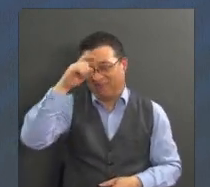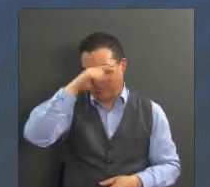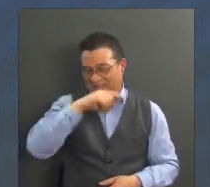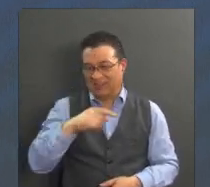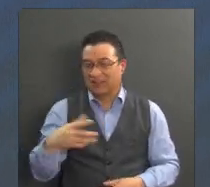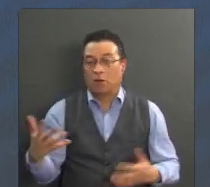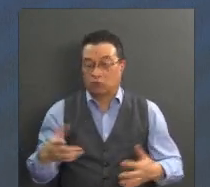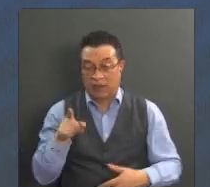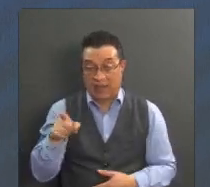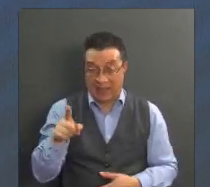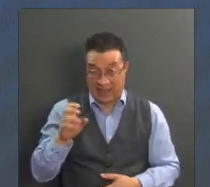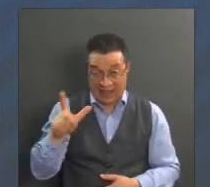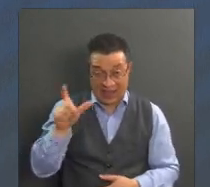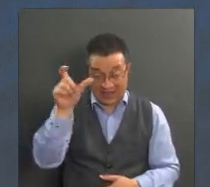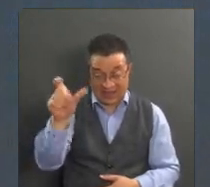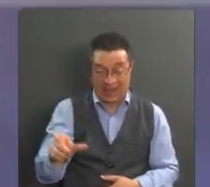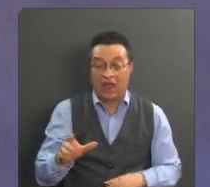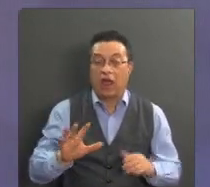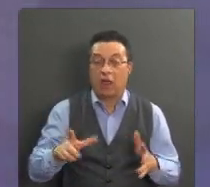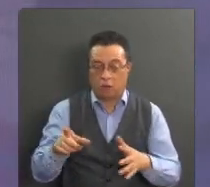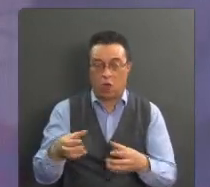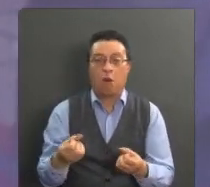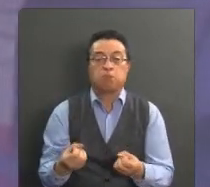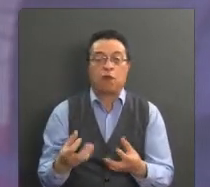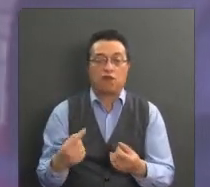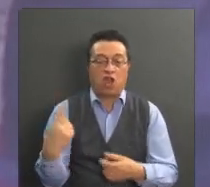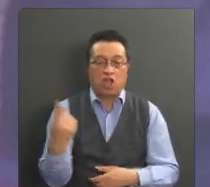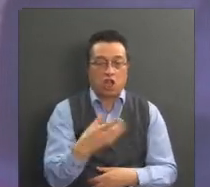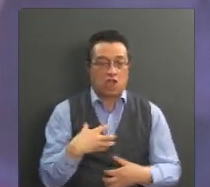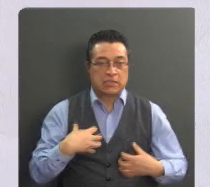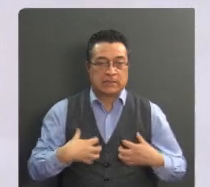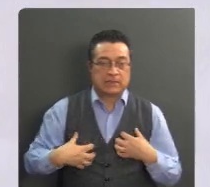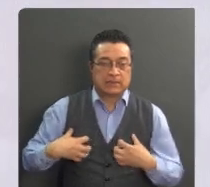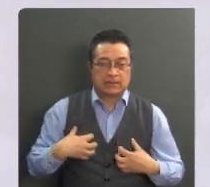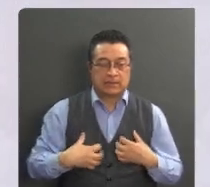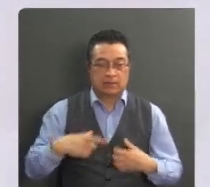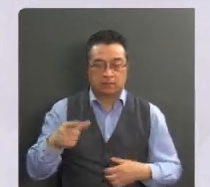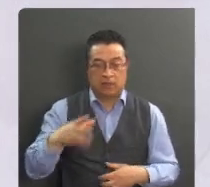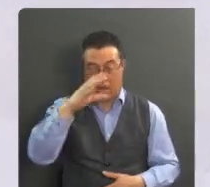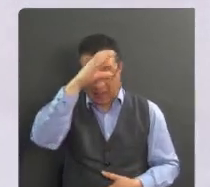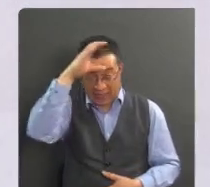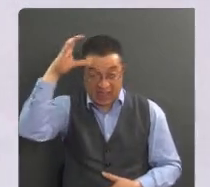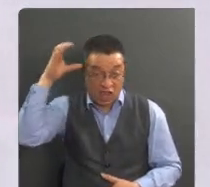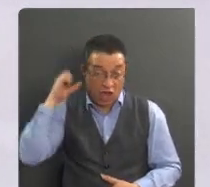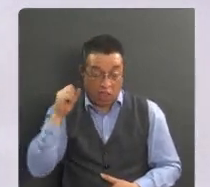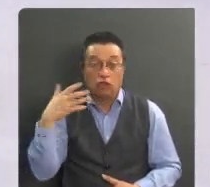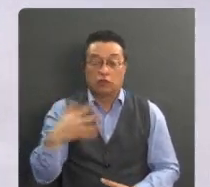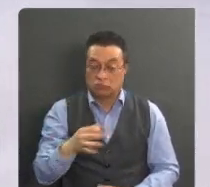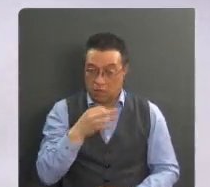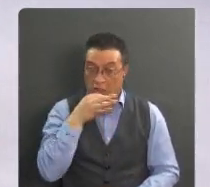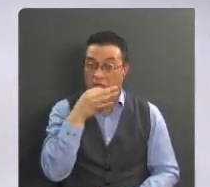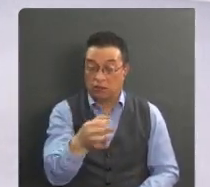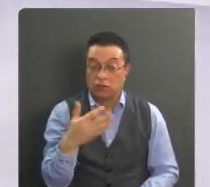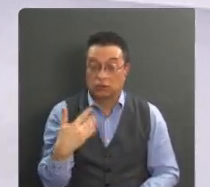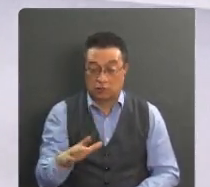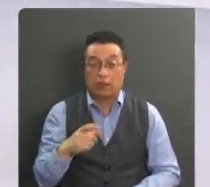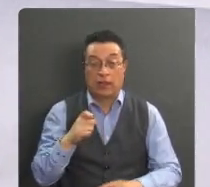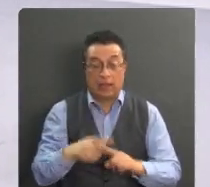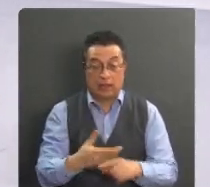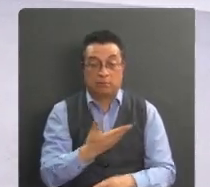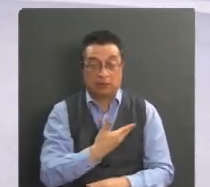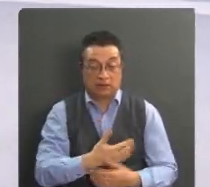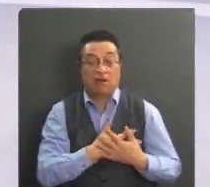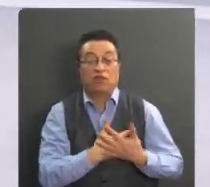era él el que probablemente generaba muchos más resquemores. La Machi Francisco Linconao lo había dicho y también había mencionado a la expresidenta Michelle